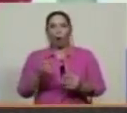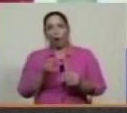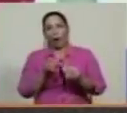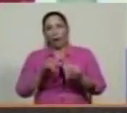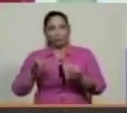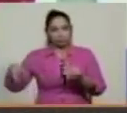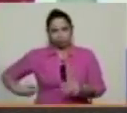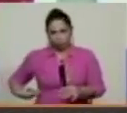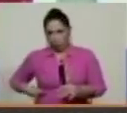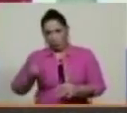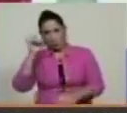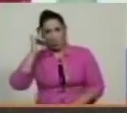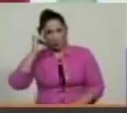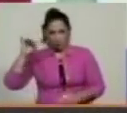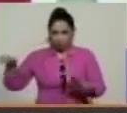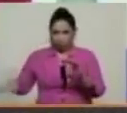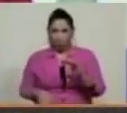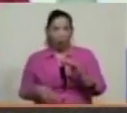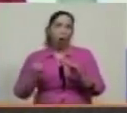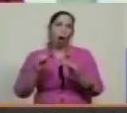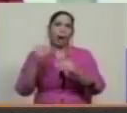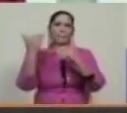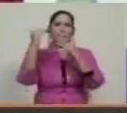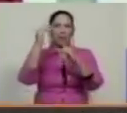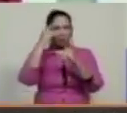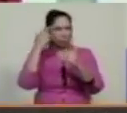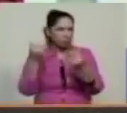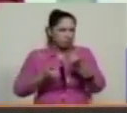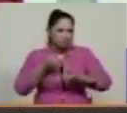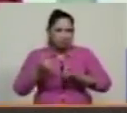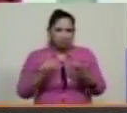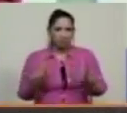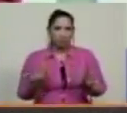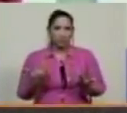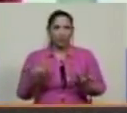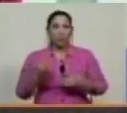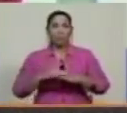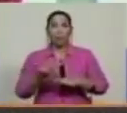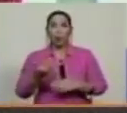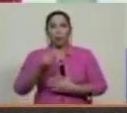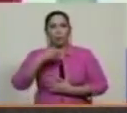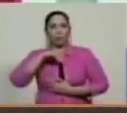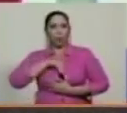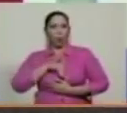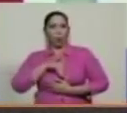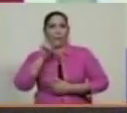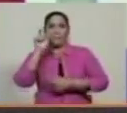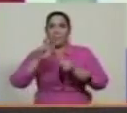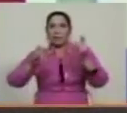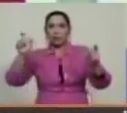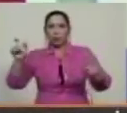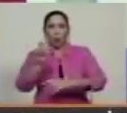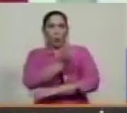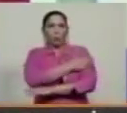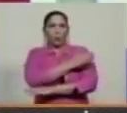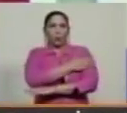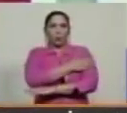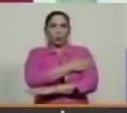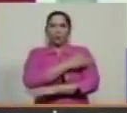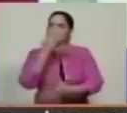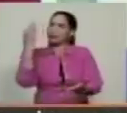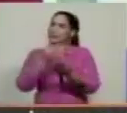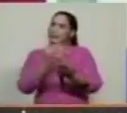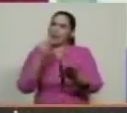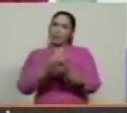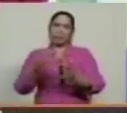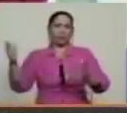tesis. ¿Por qué? Porque en el fondo, esta gente de la derecha va a sabotear